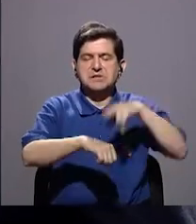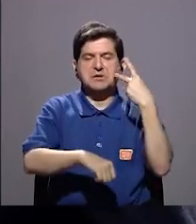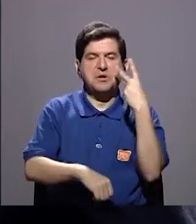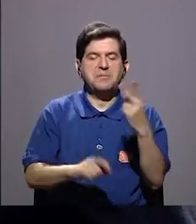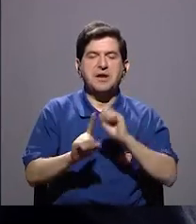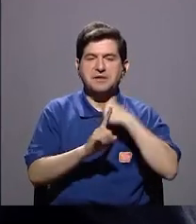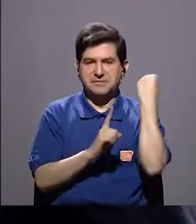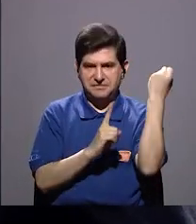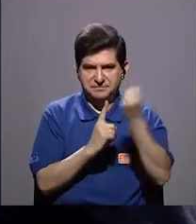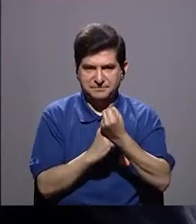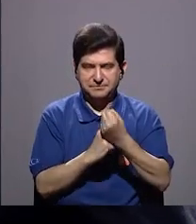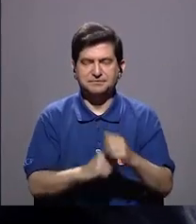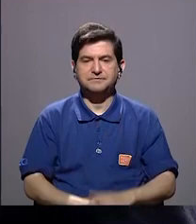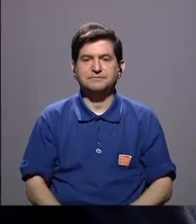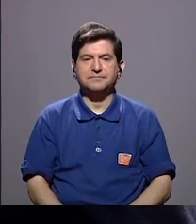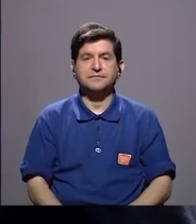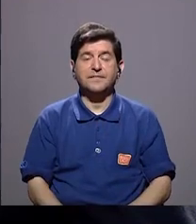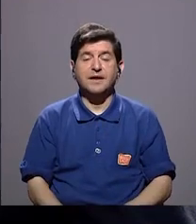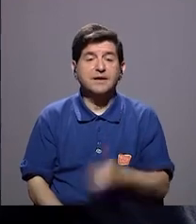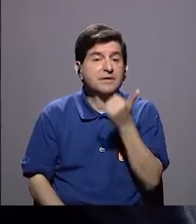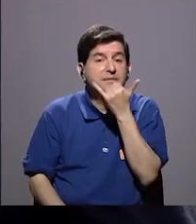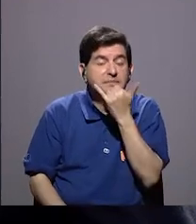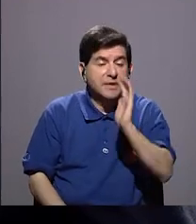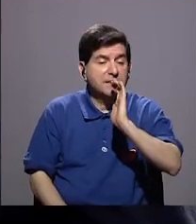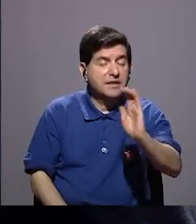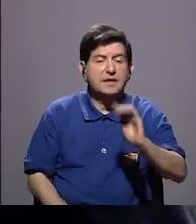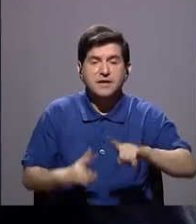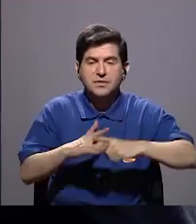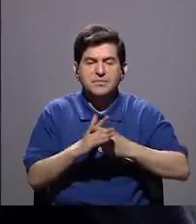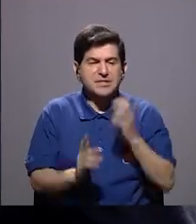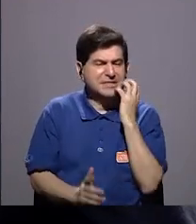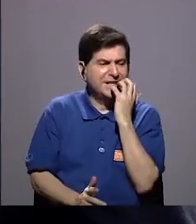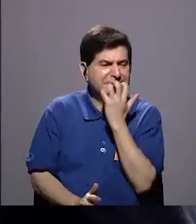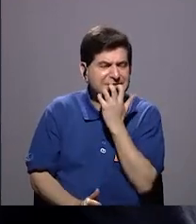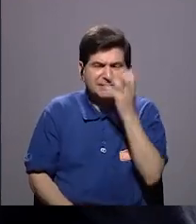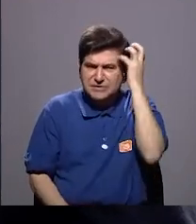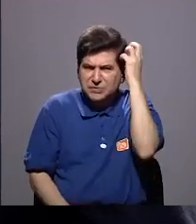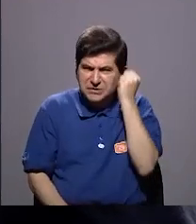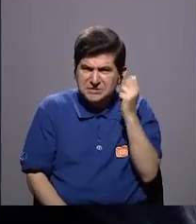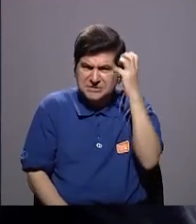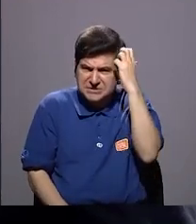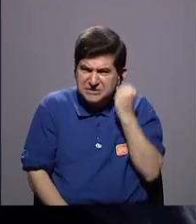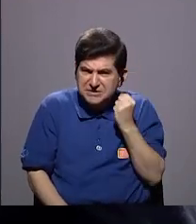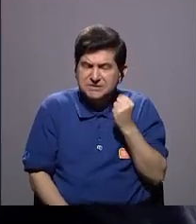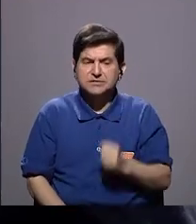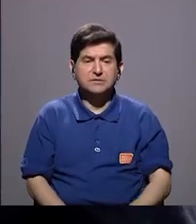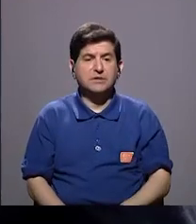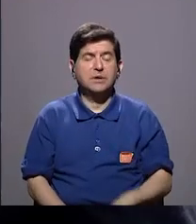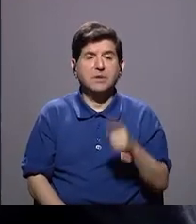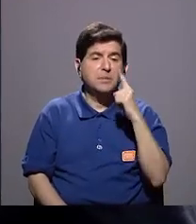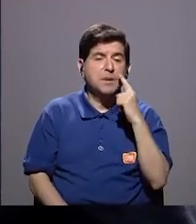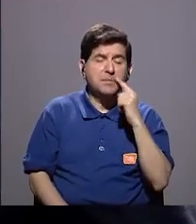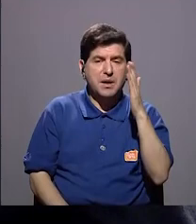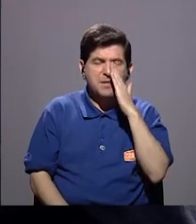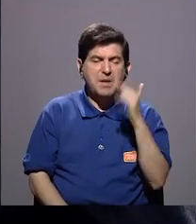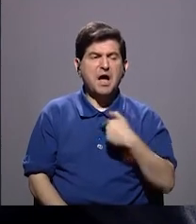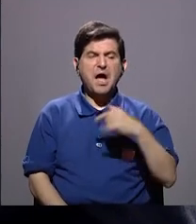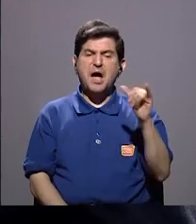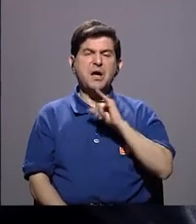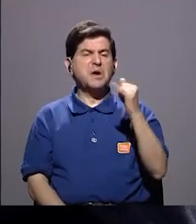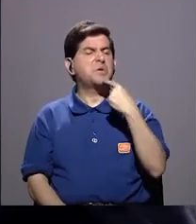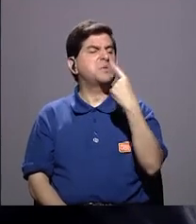normalizar algunos síntomas. Porque entonces resulta que el niño empieza a comerse las uñas, a arrancarse el pelo, entonces el papá o la mamá dice, ah, yo era